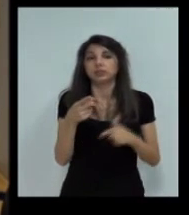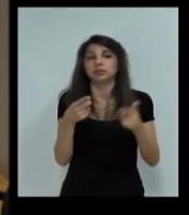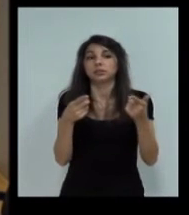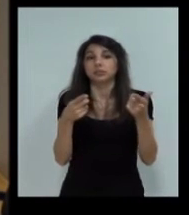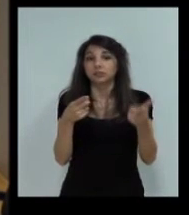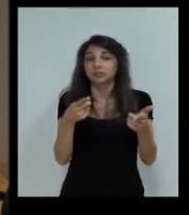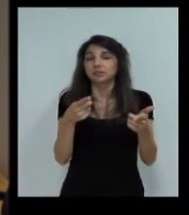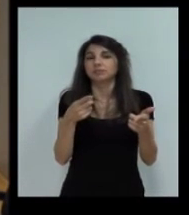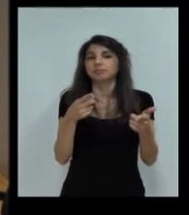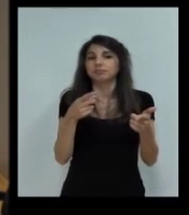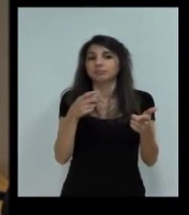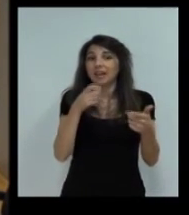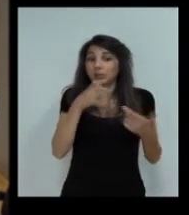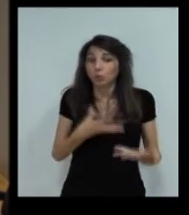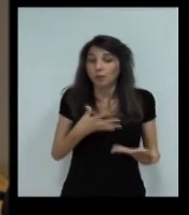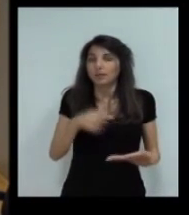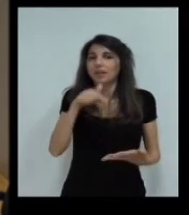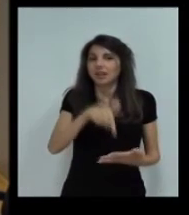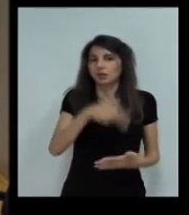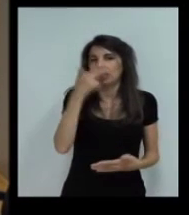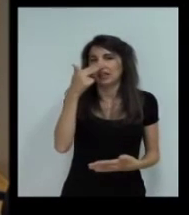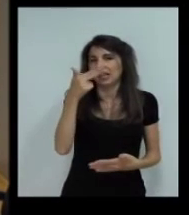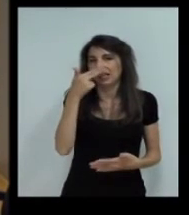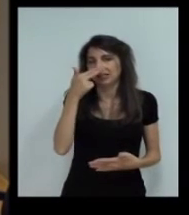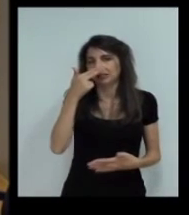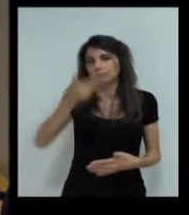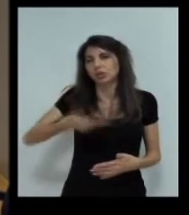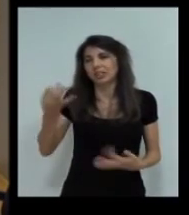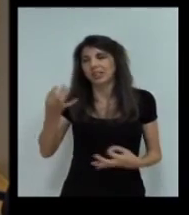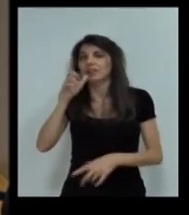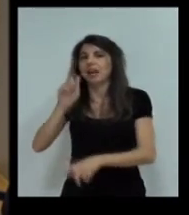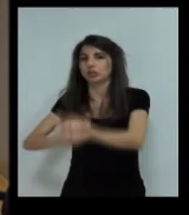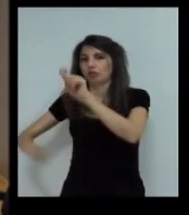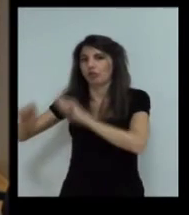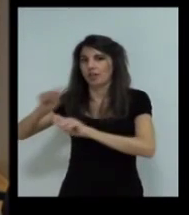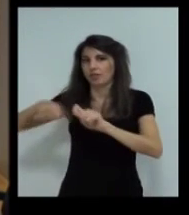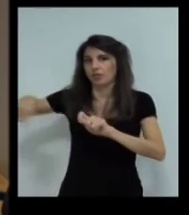hoy un especial interés por parte de las asociaciones